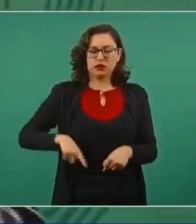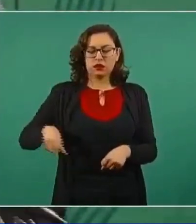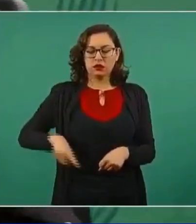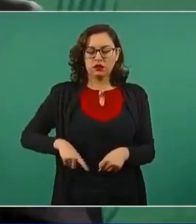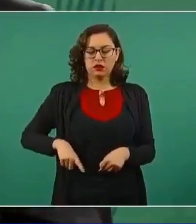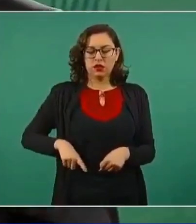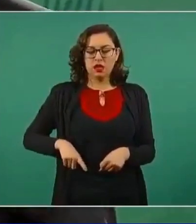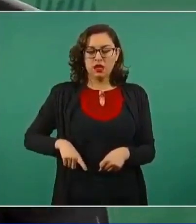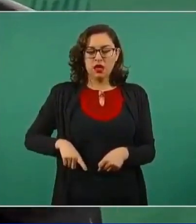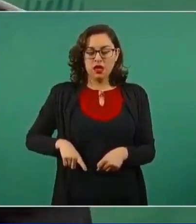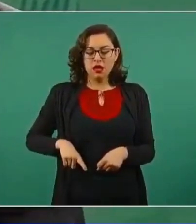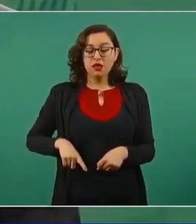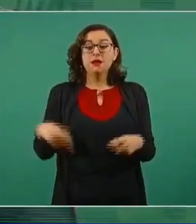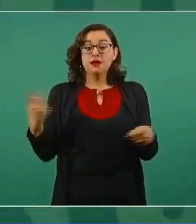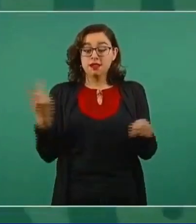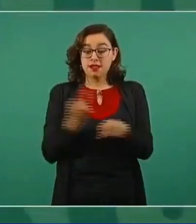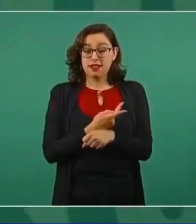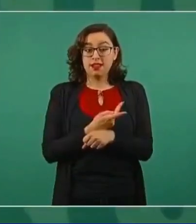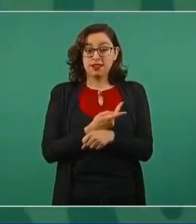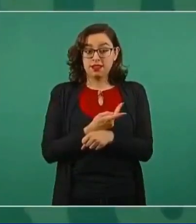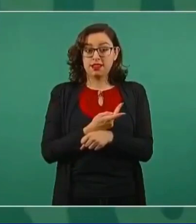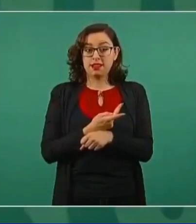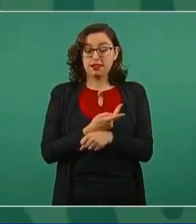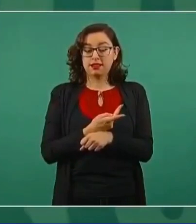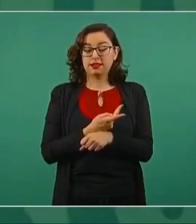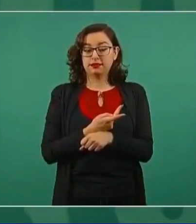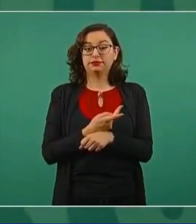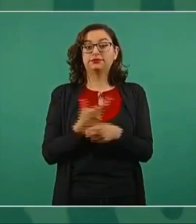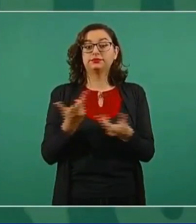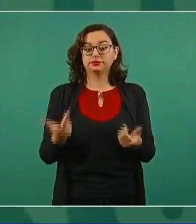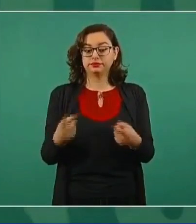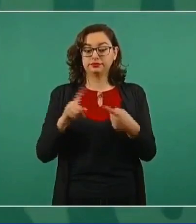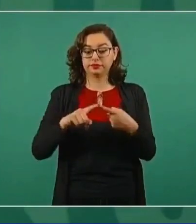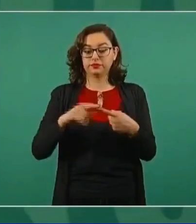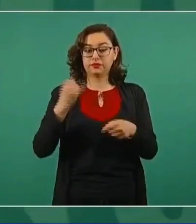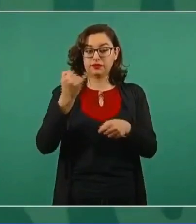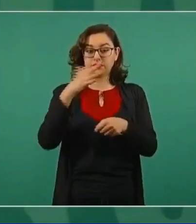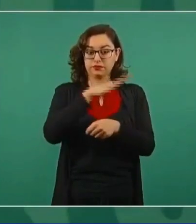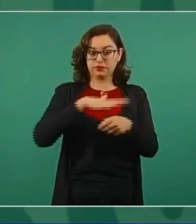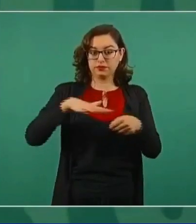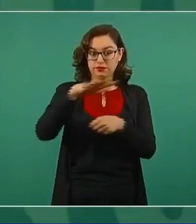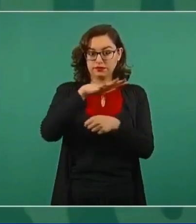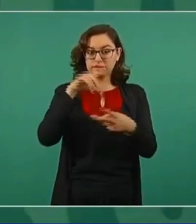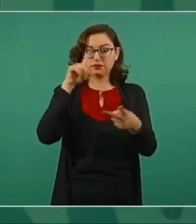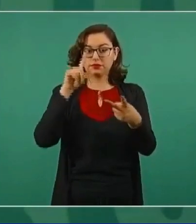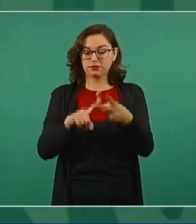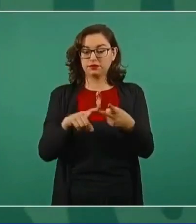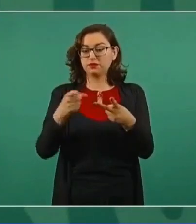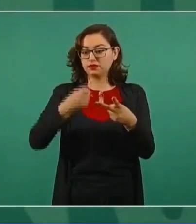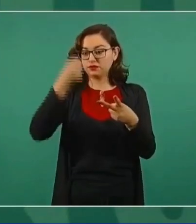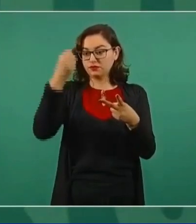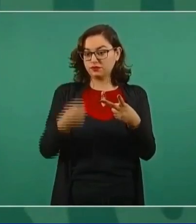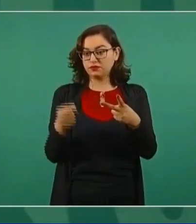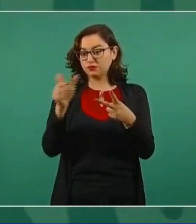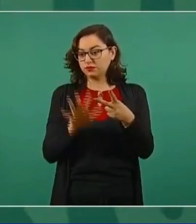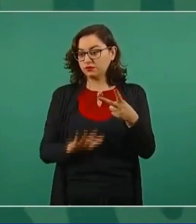recuperado el ferrocarril del Istmo completo y el ferrocarril del sureste.